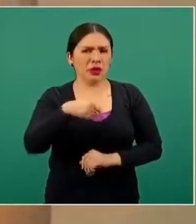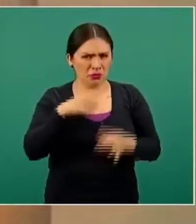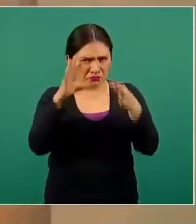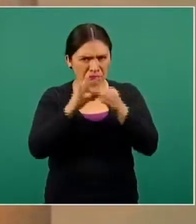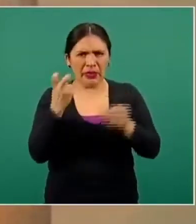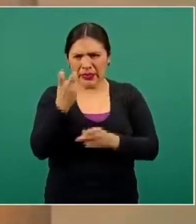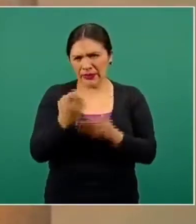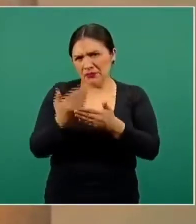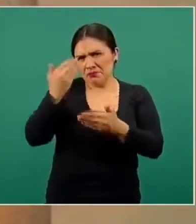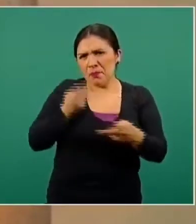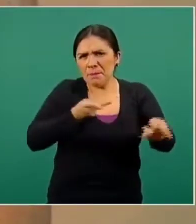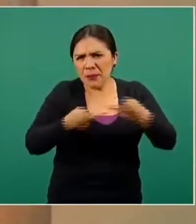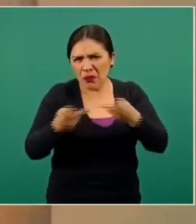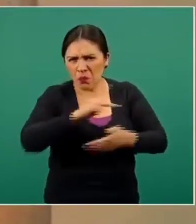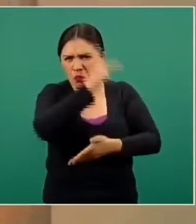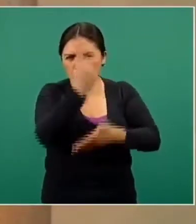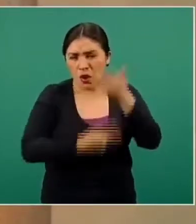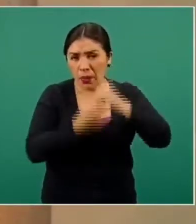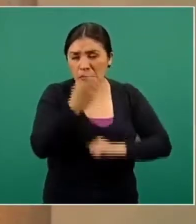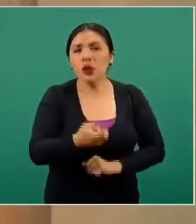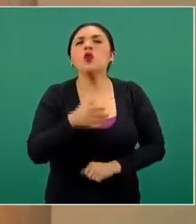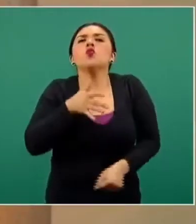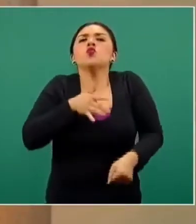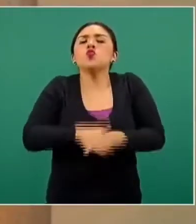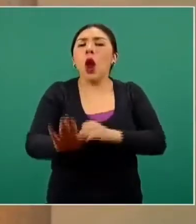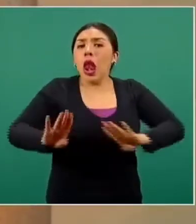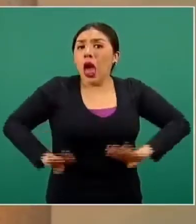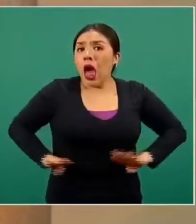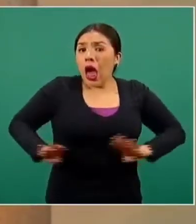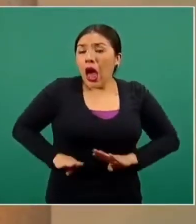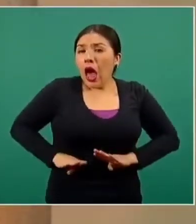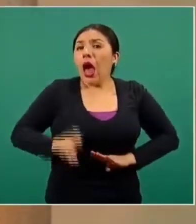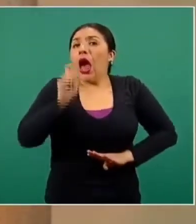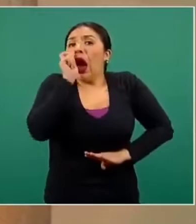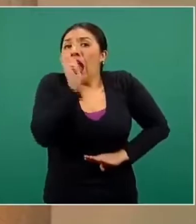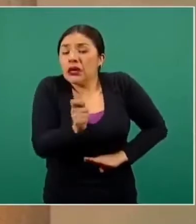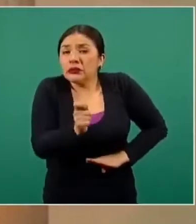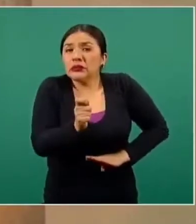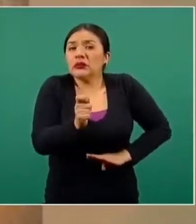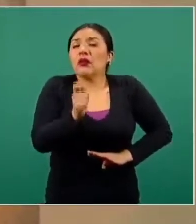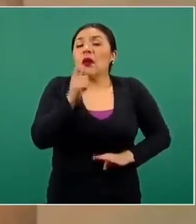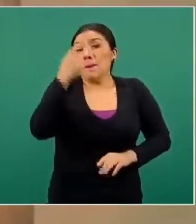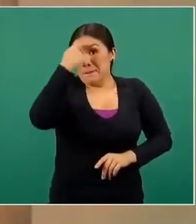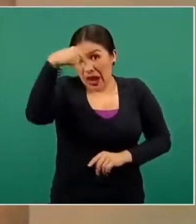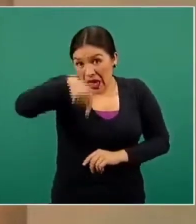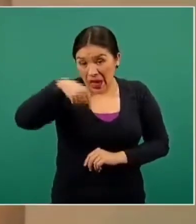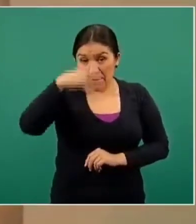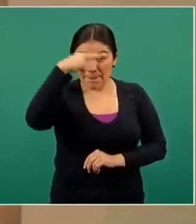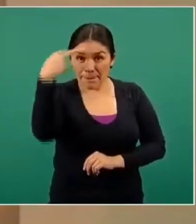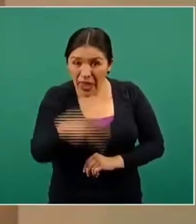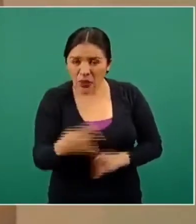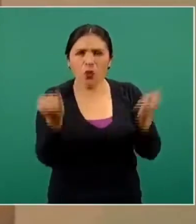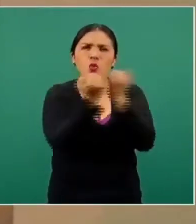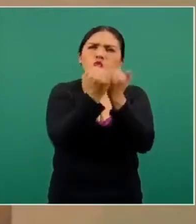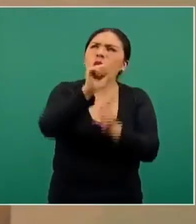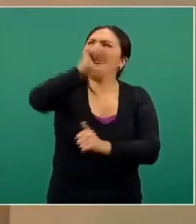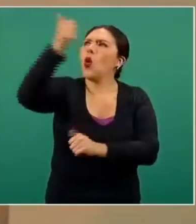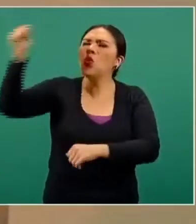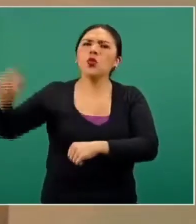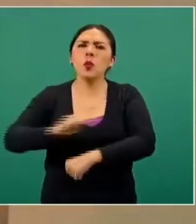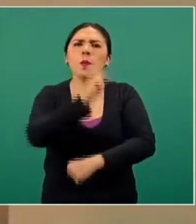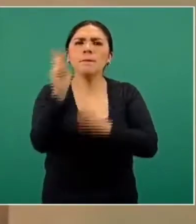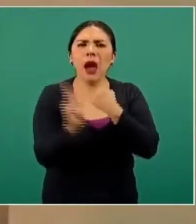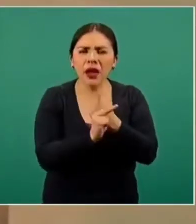en ese plan, en ese programa, cuáles son las condiciones particulares por las que en México y en cualquier otro país del